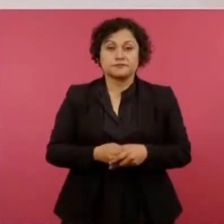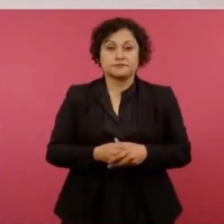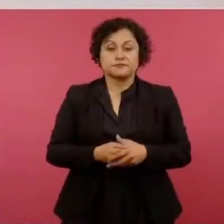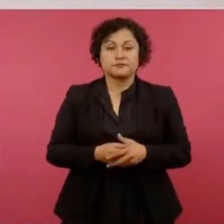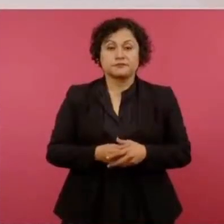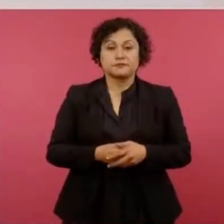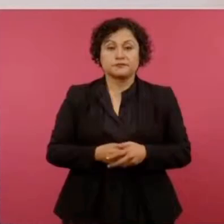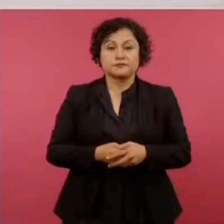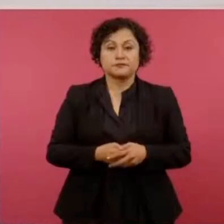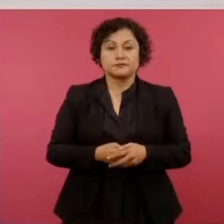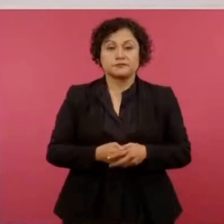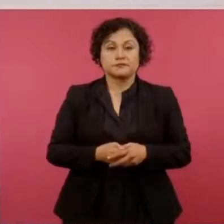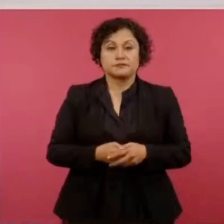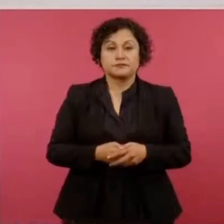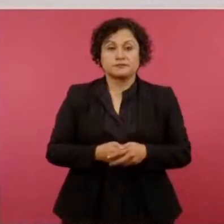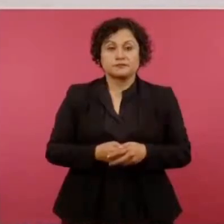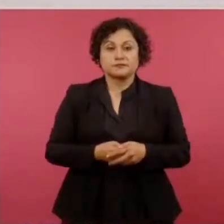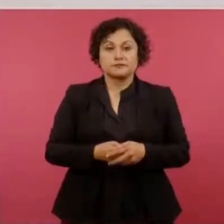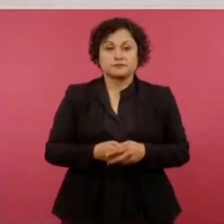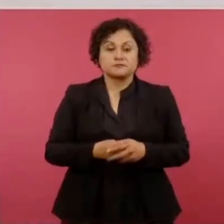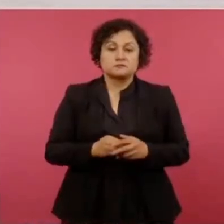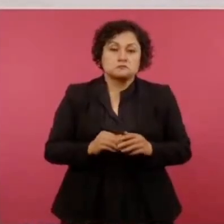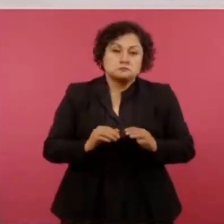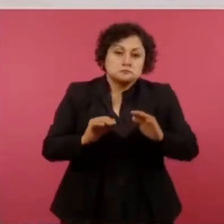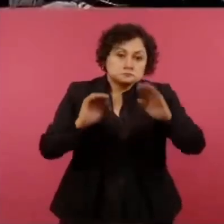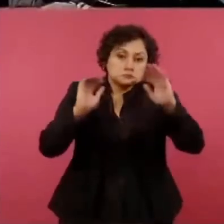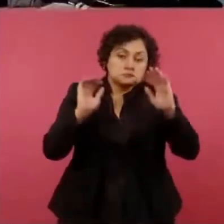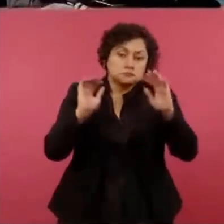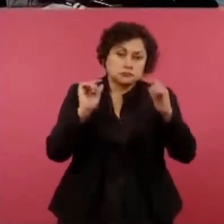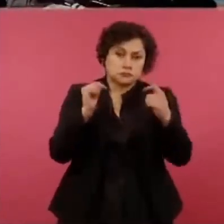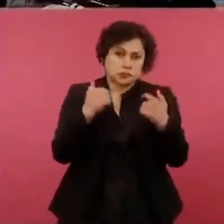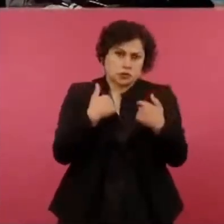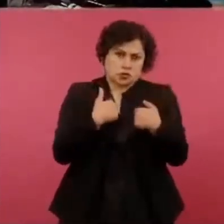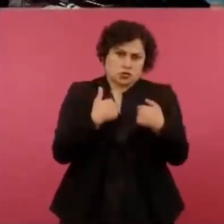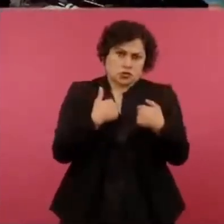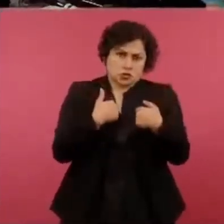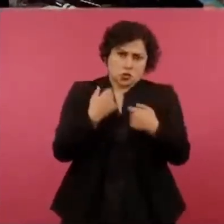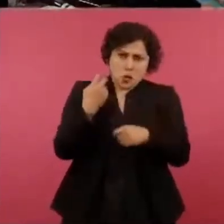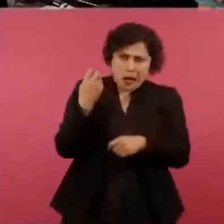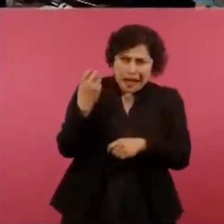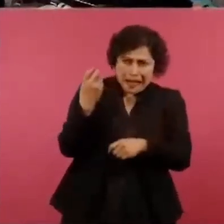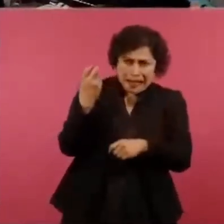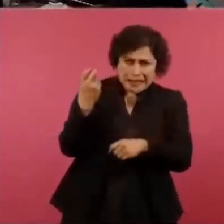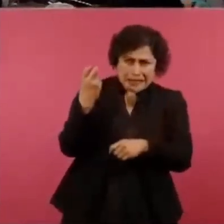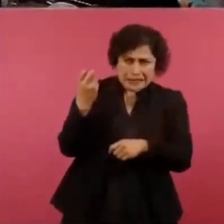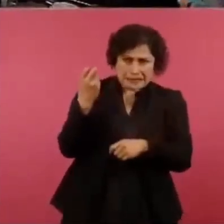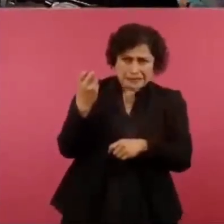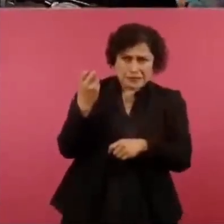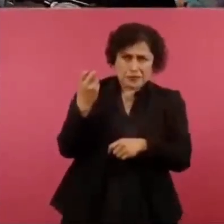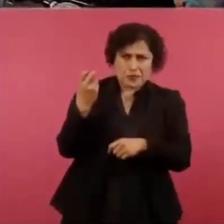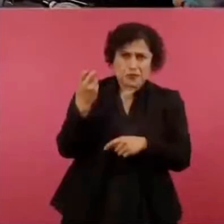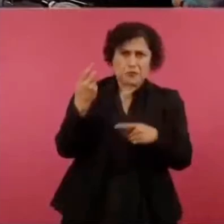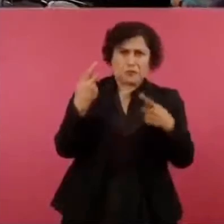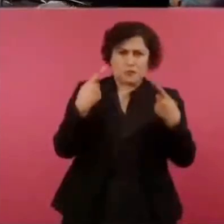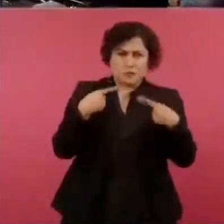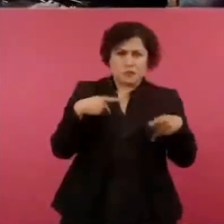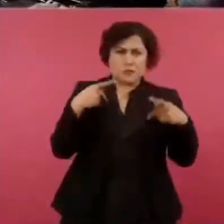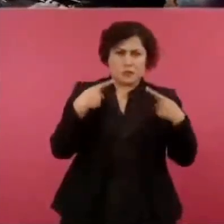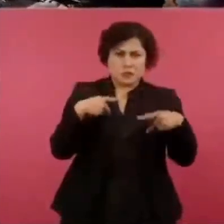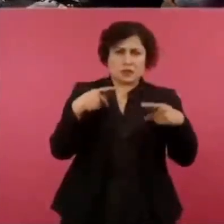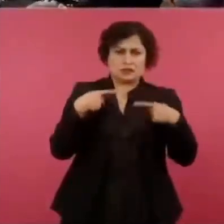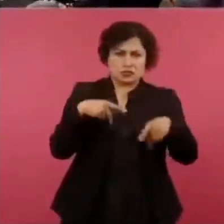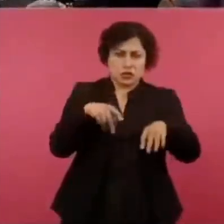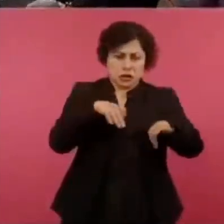Y yo nunca he estado en contra de los que con trabajo de conformidad con la ley